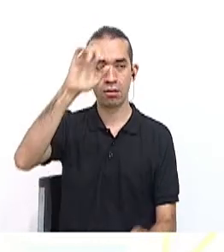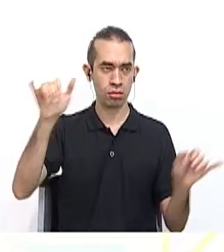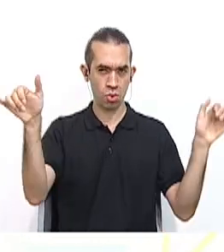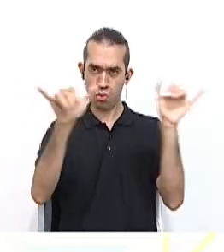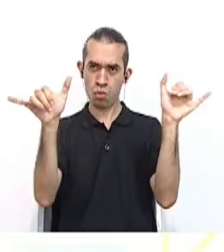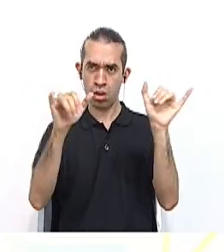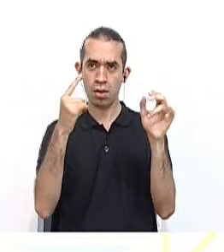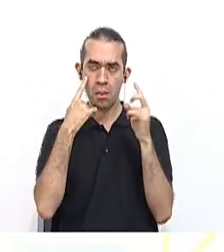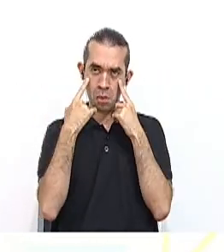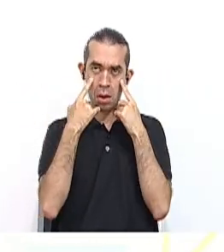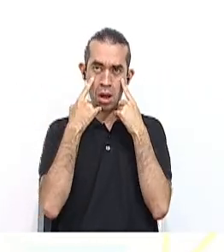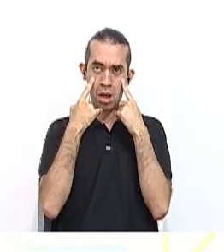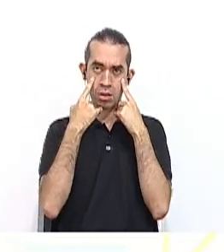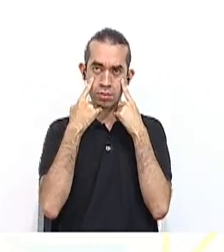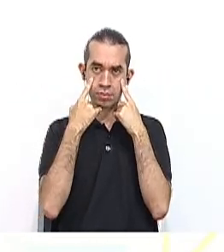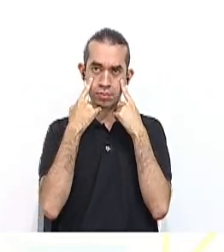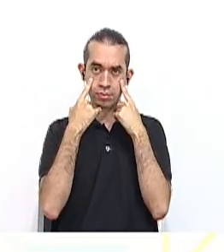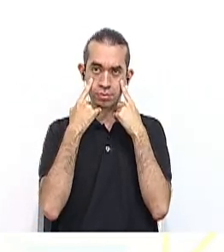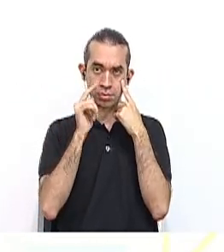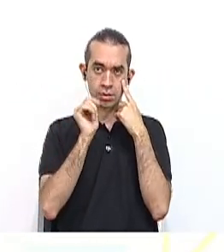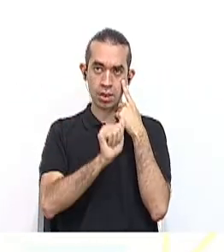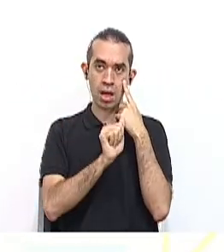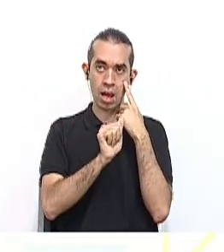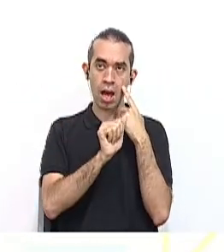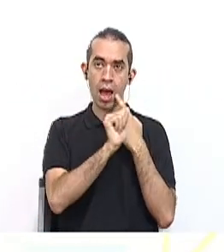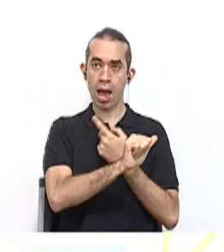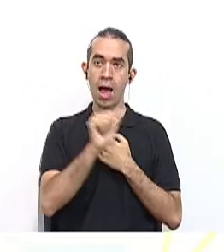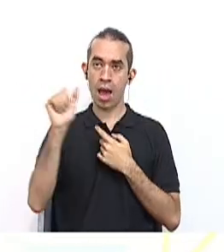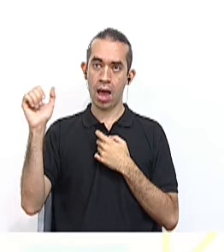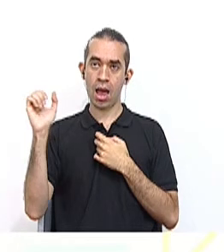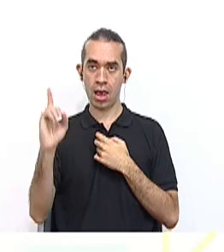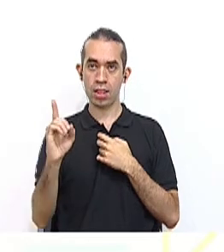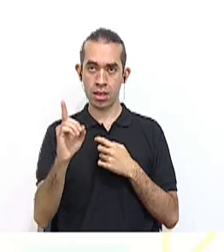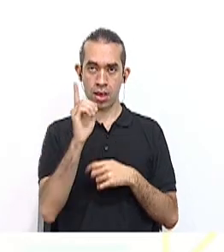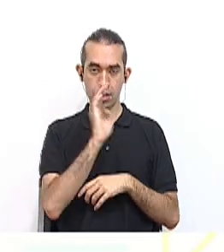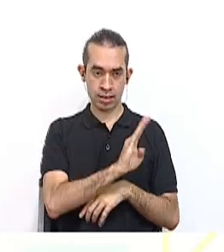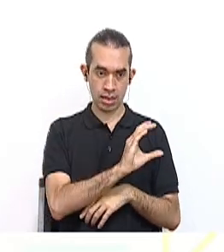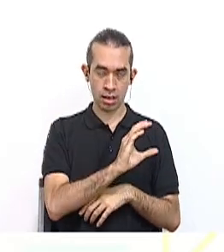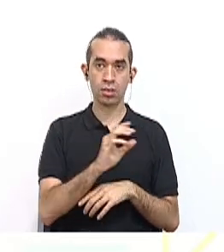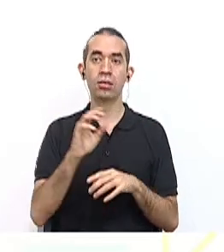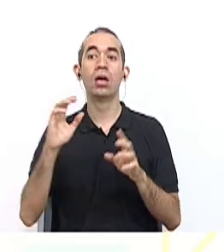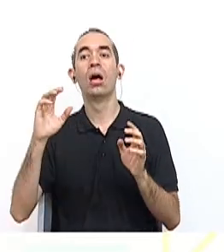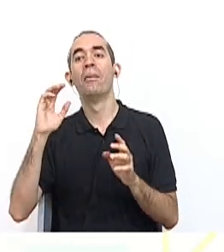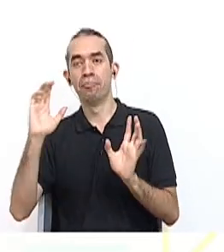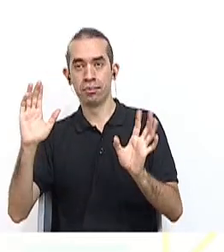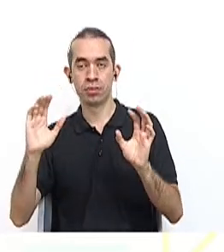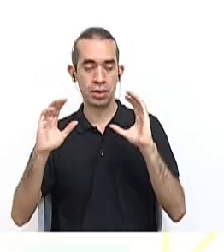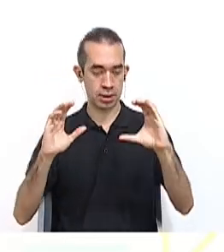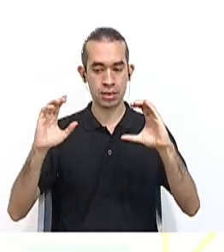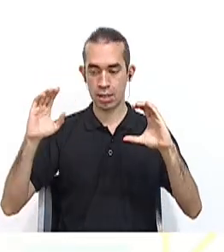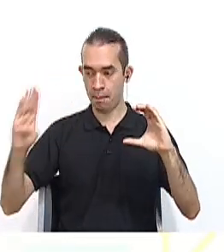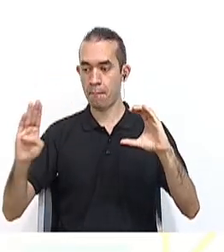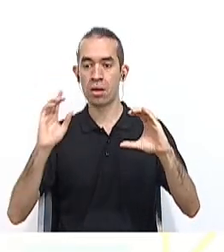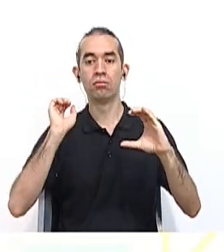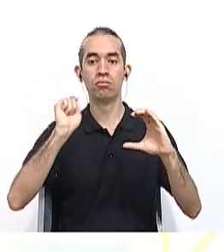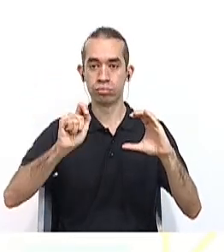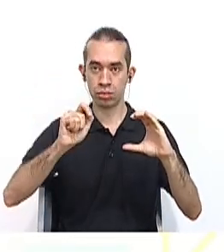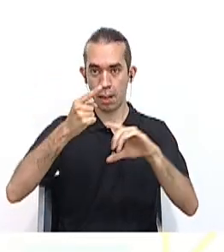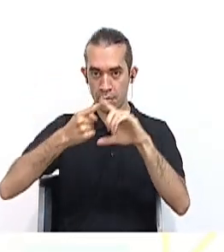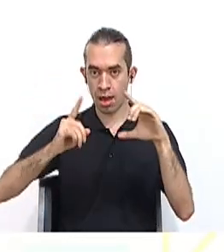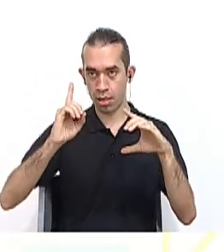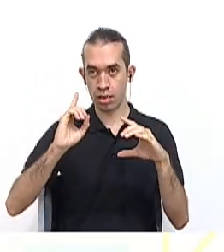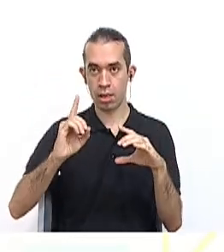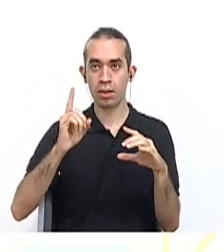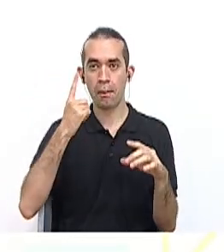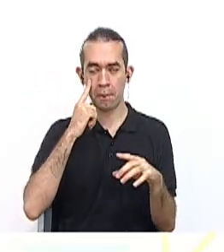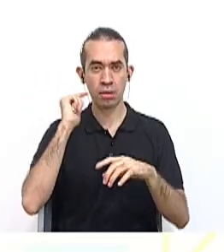que C es el punto medio de AD y que D es el punto medio de CB. ¿Ven el triángulo